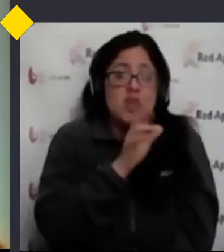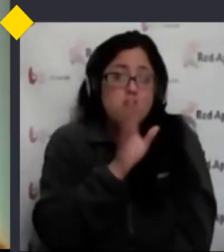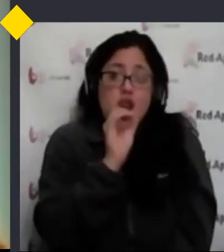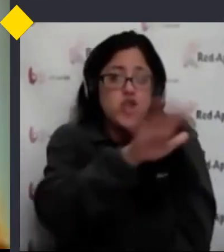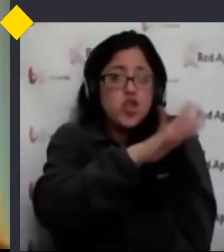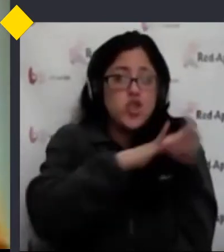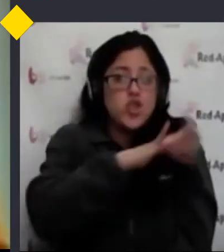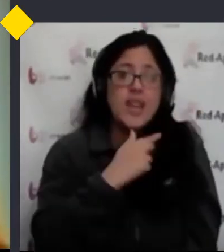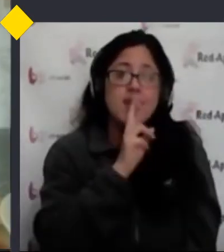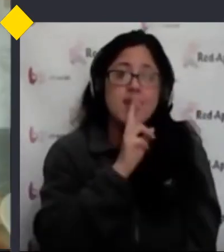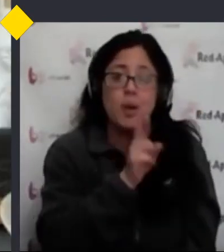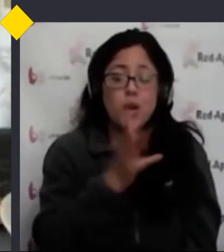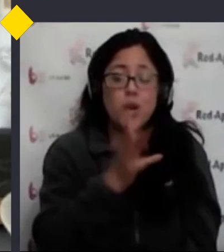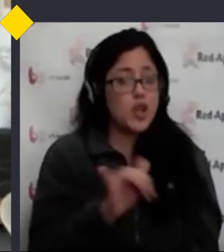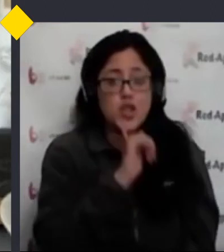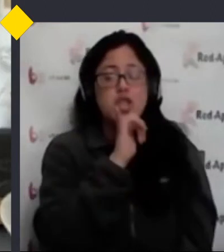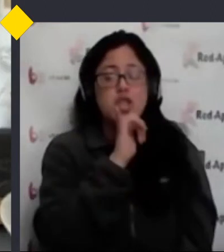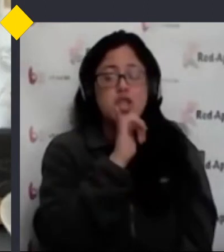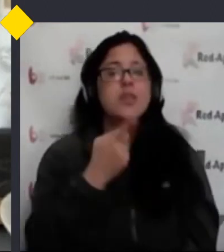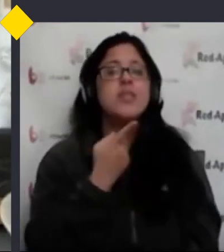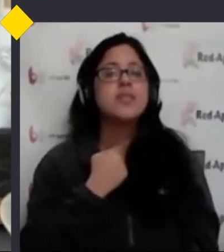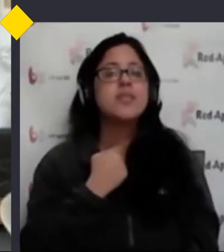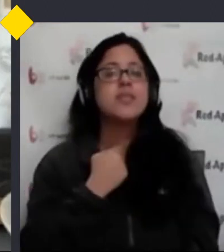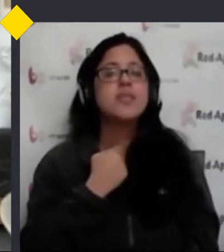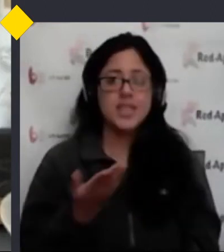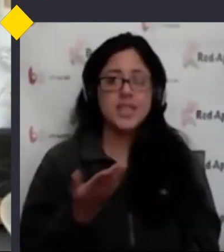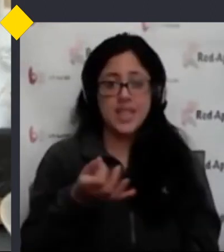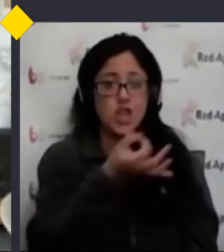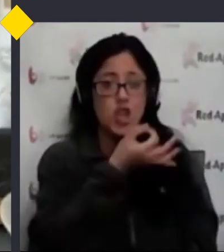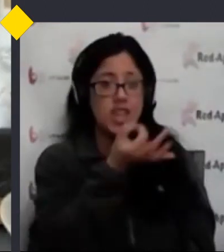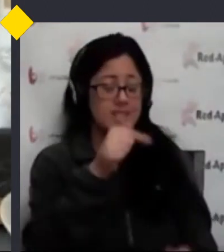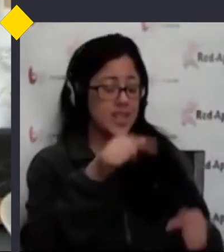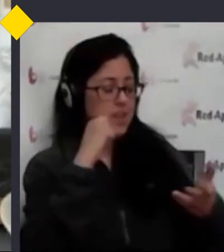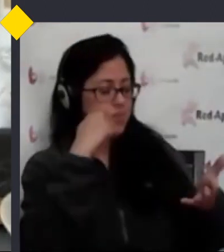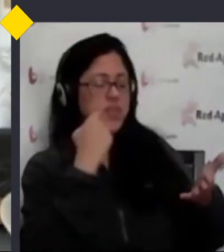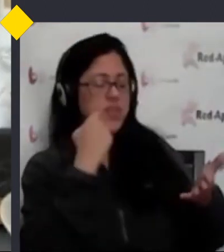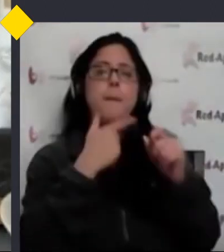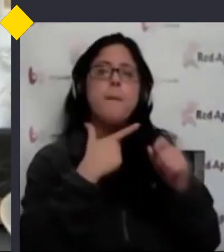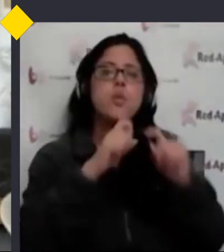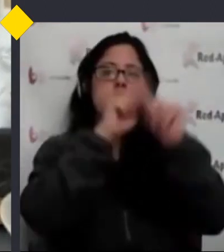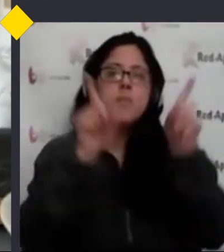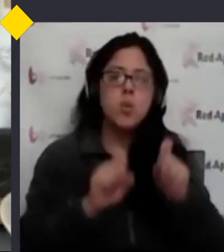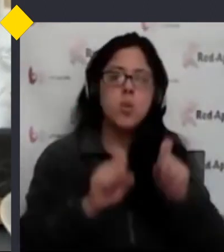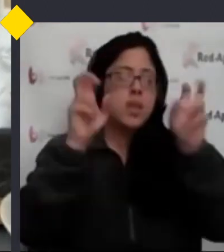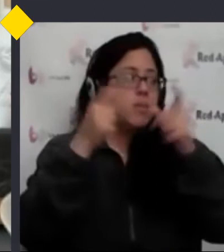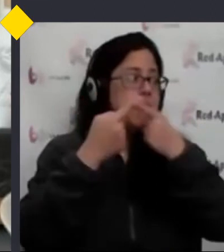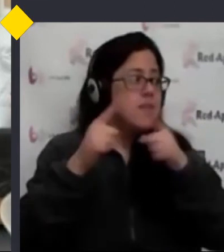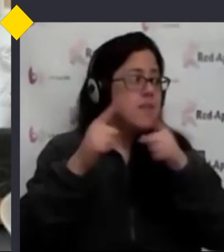porque bien interesante lo que dicen acá. Dice, me gustaría preguntar sobre una diversidad que es transversal a